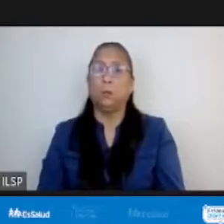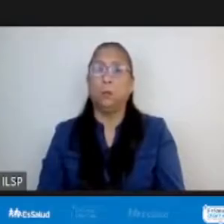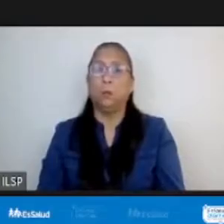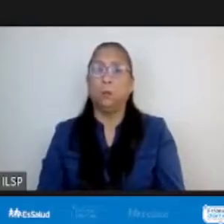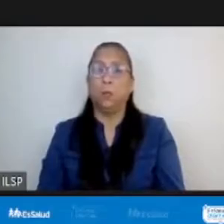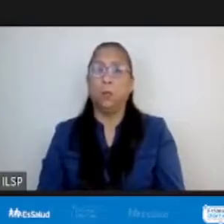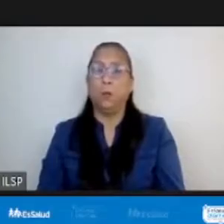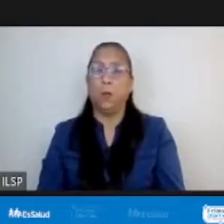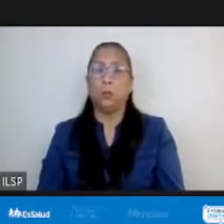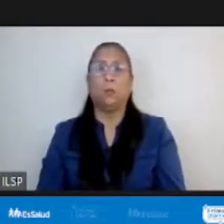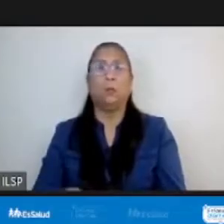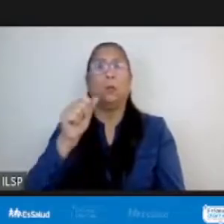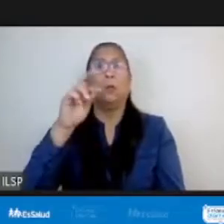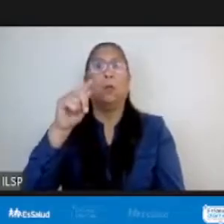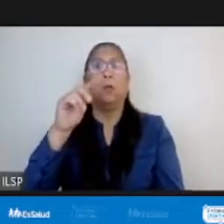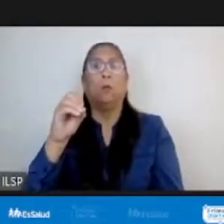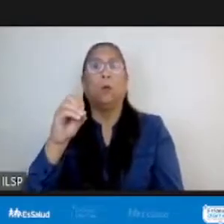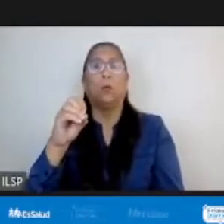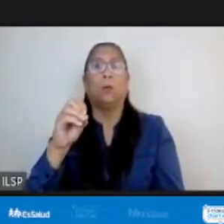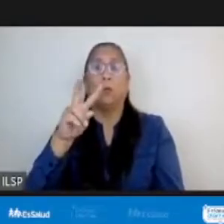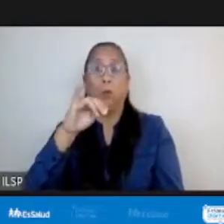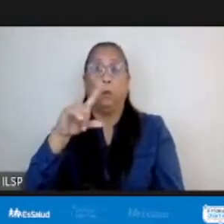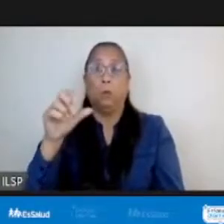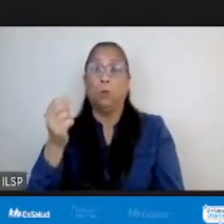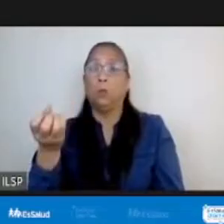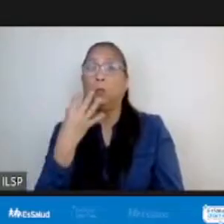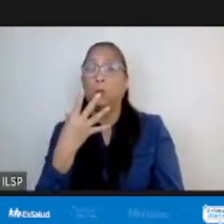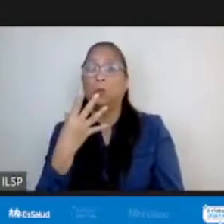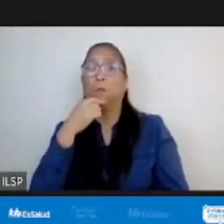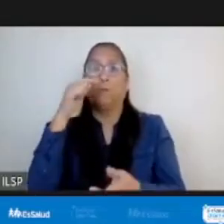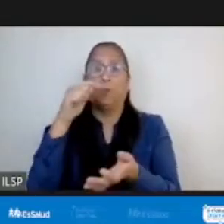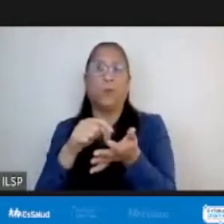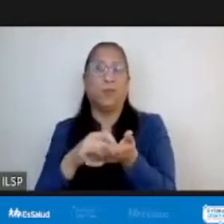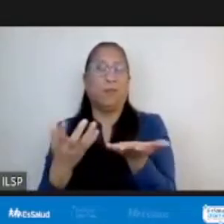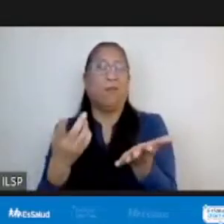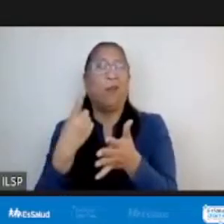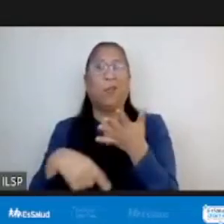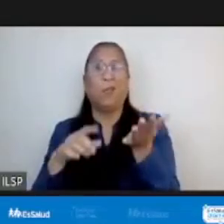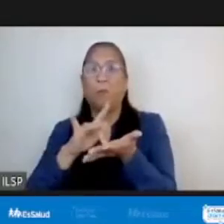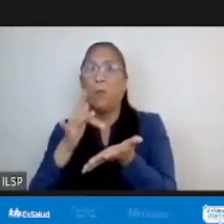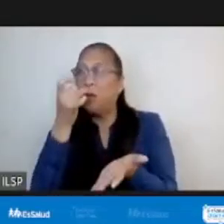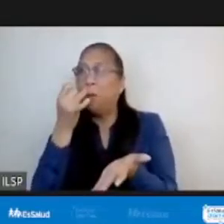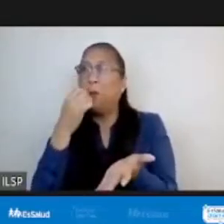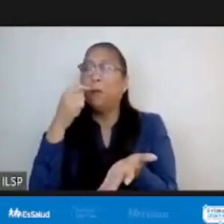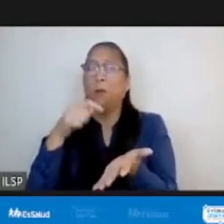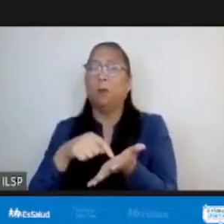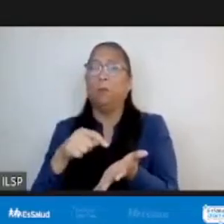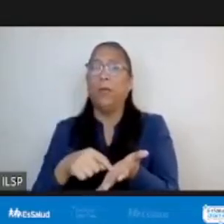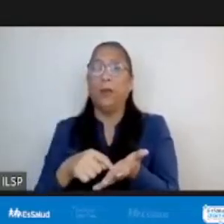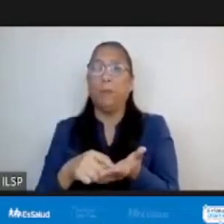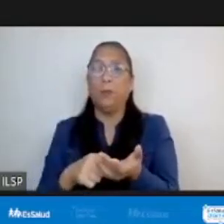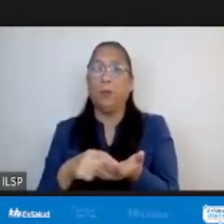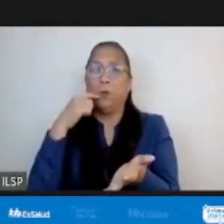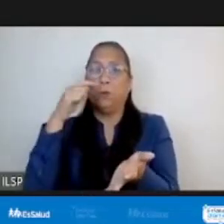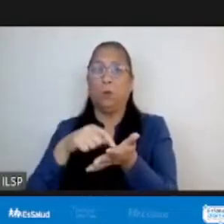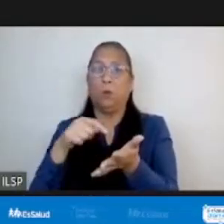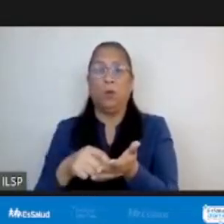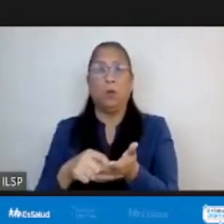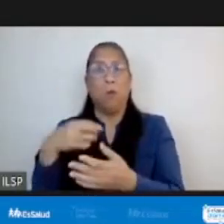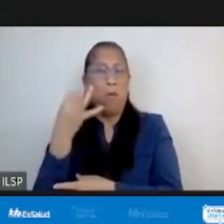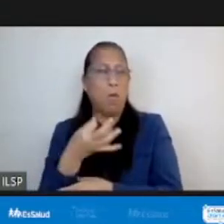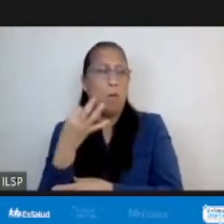Alberto Villa menciona, gracias, ¿qué medicamentos virales para evitar la congestión? Bueno, en realidad